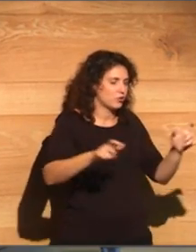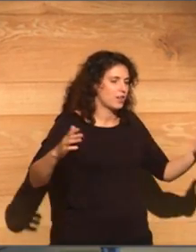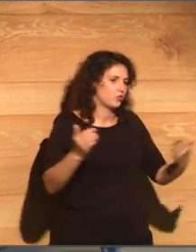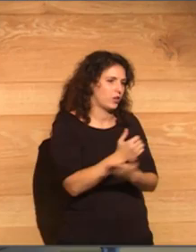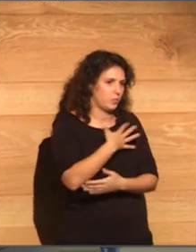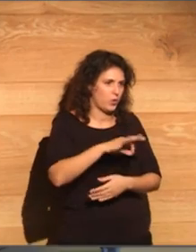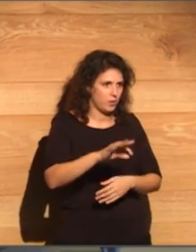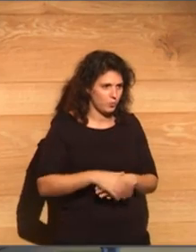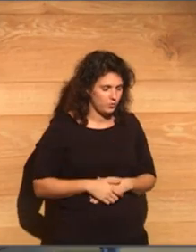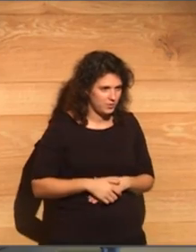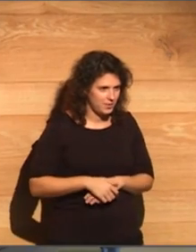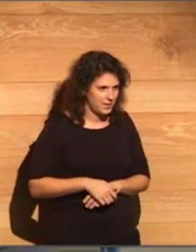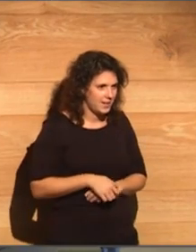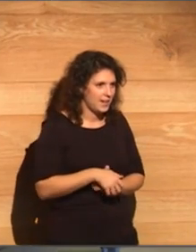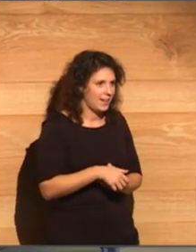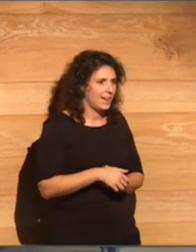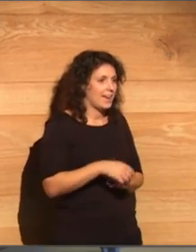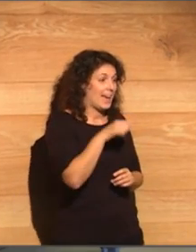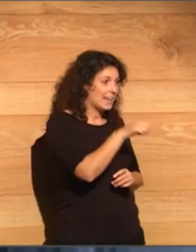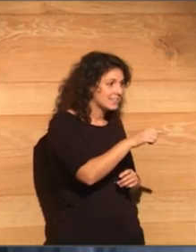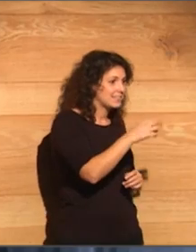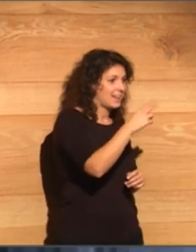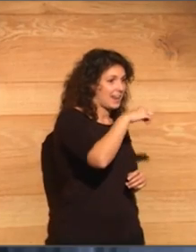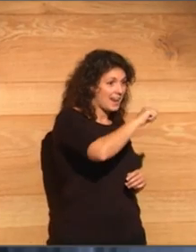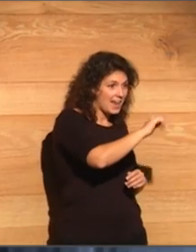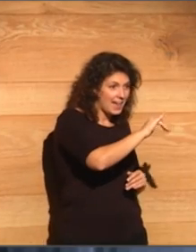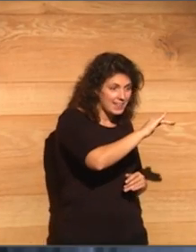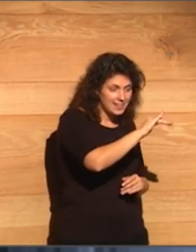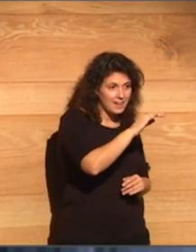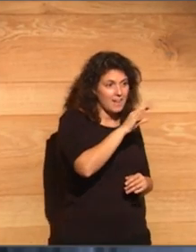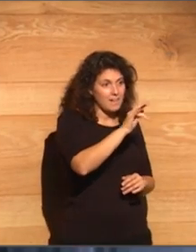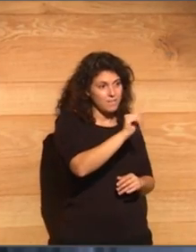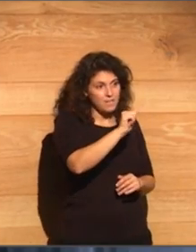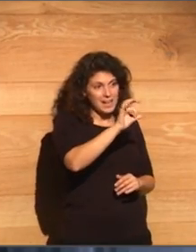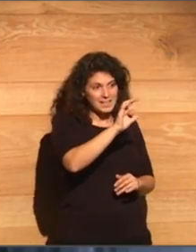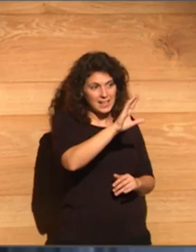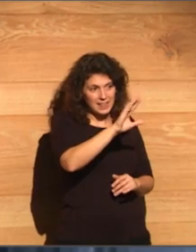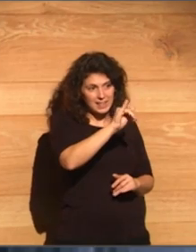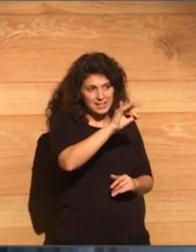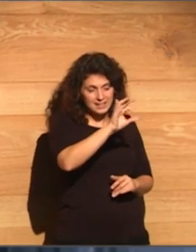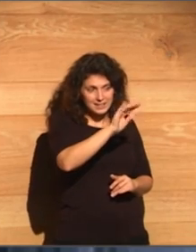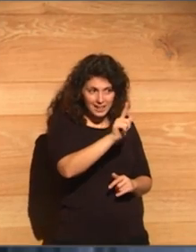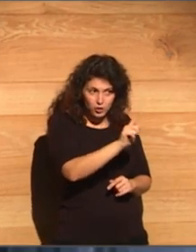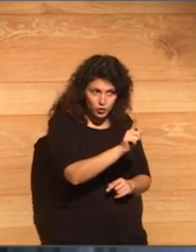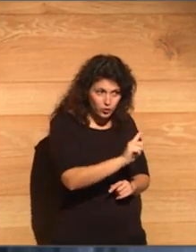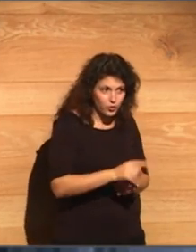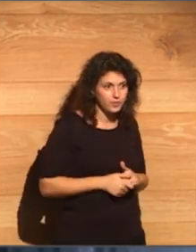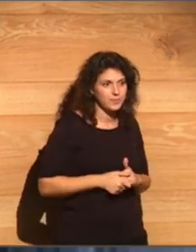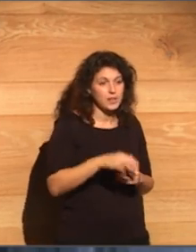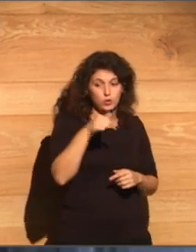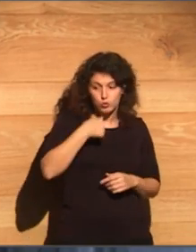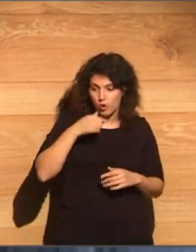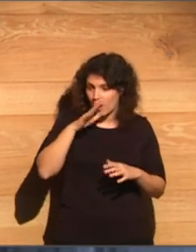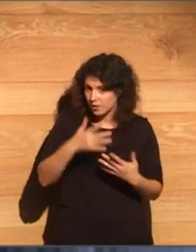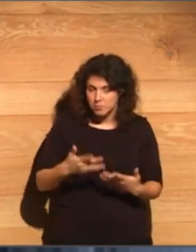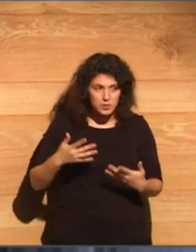estadios. Que este señor era nazi, que este señor era fascista. ¡Claro! ¿Y qué va a ser? Claro, no. Que este señor... Mira, estoy a